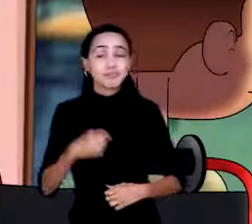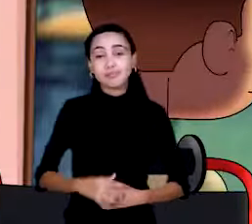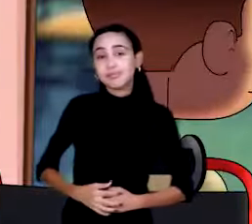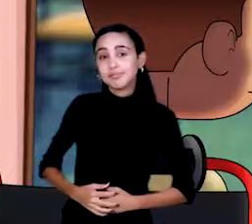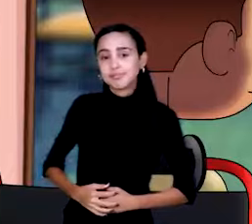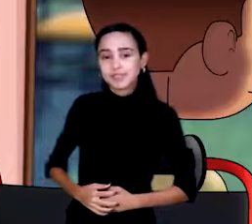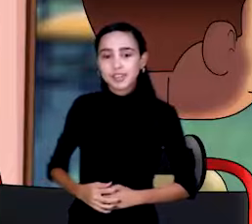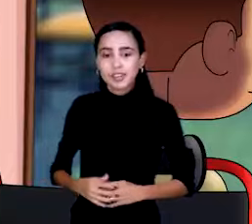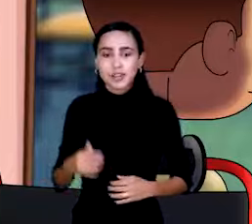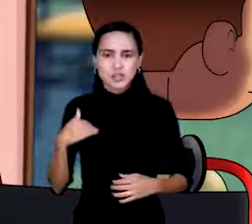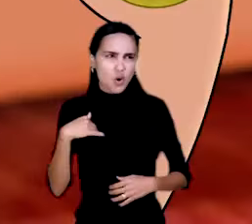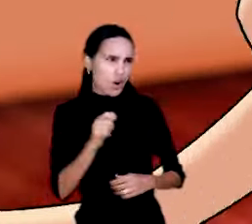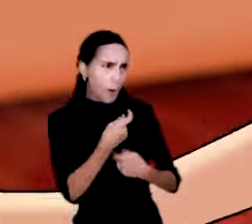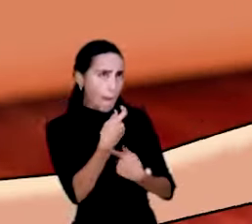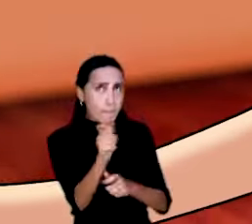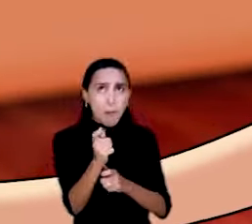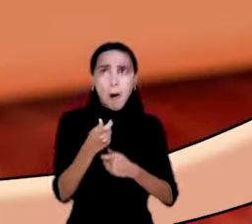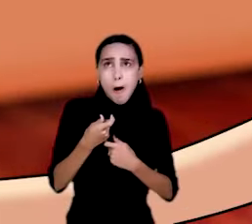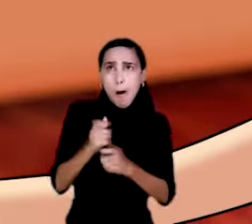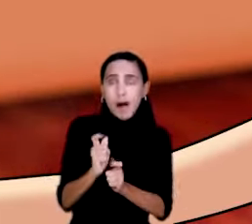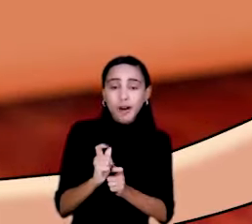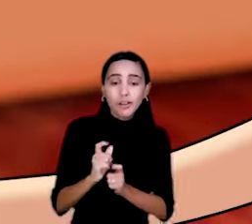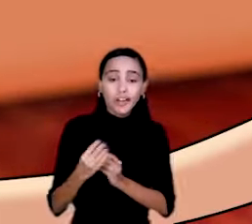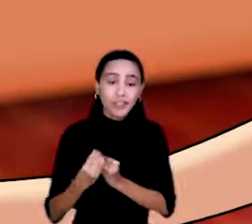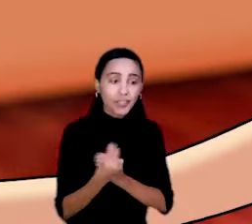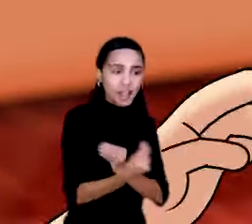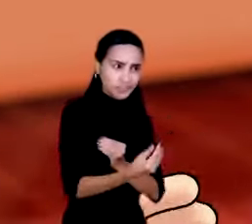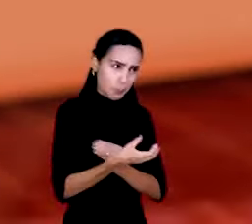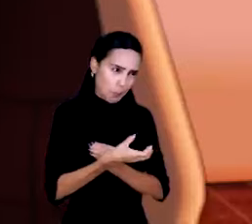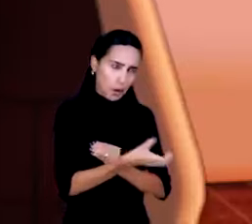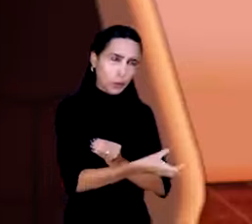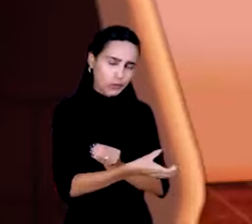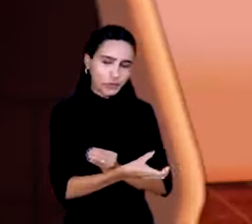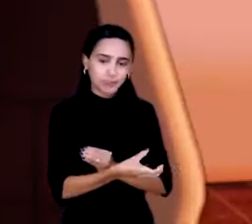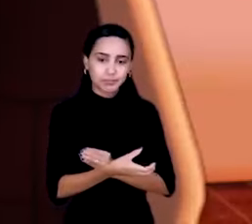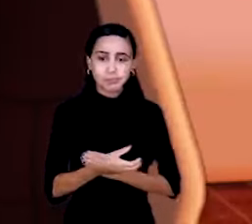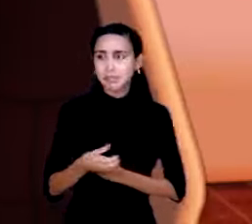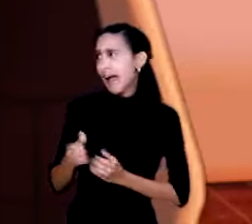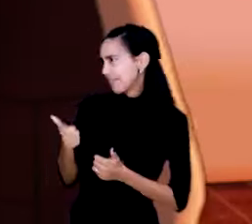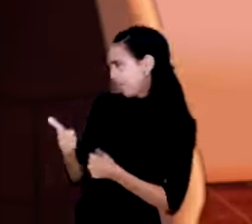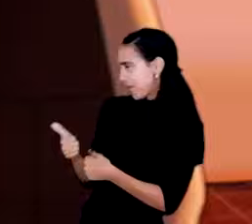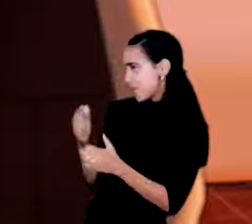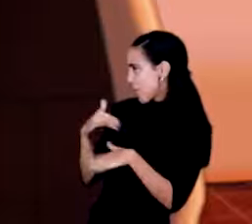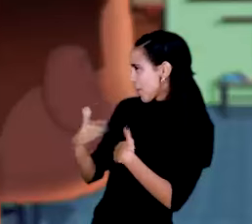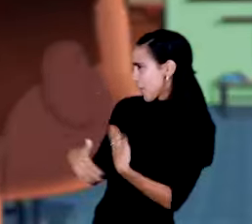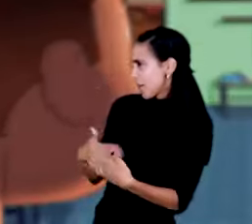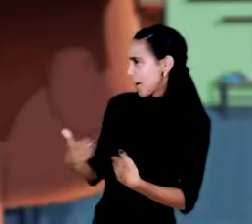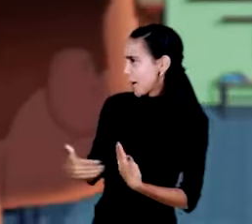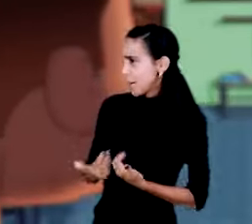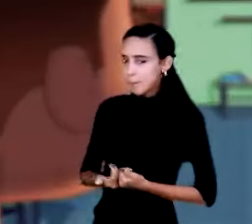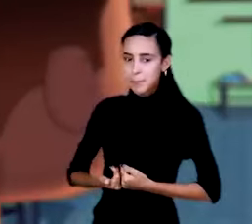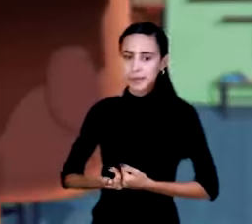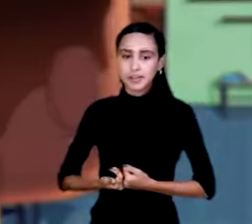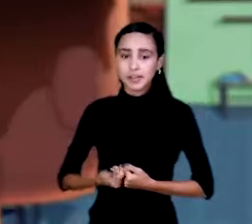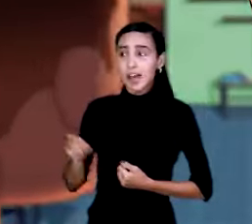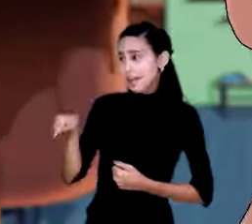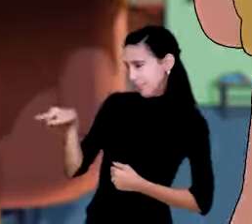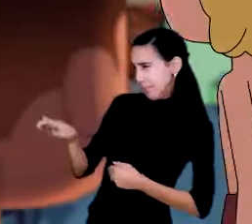Oye, yo solo subí para buscar mi papalote y darte esto. No hay problema, está sobre la mesa, puedes